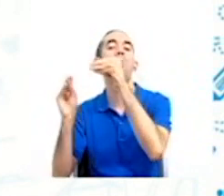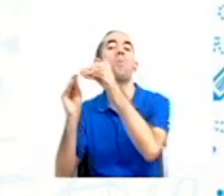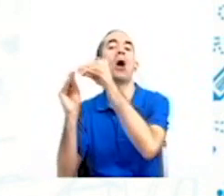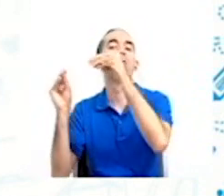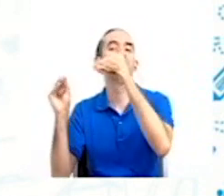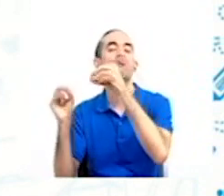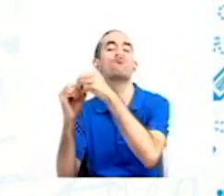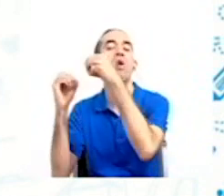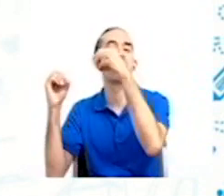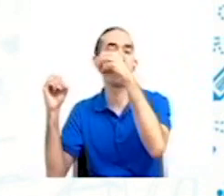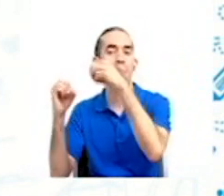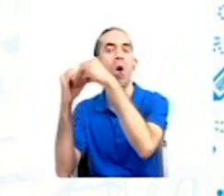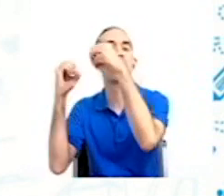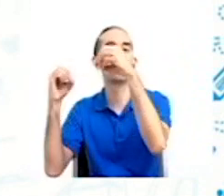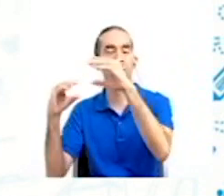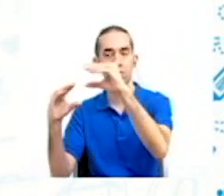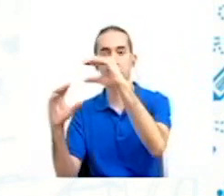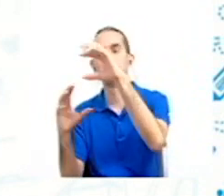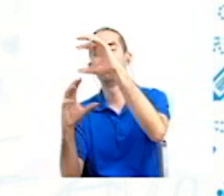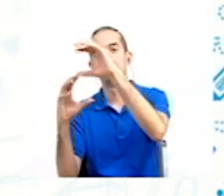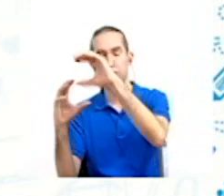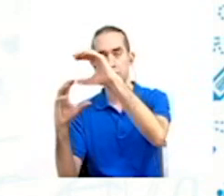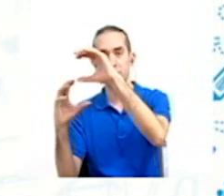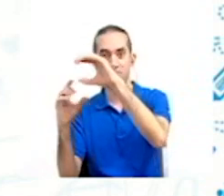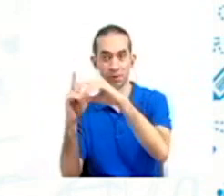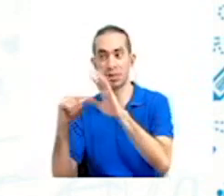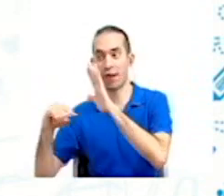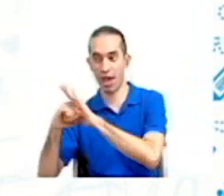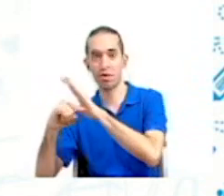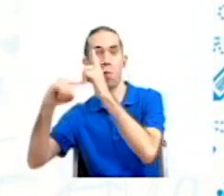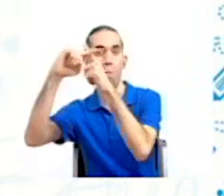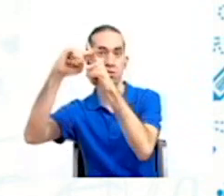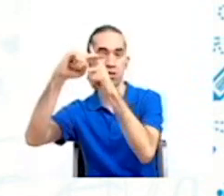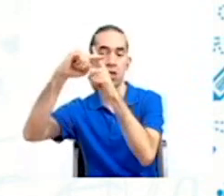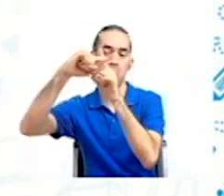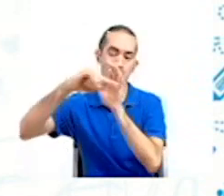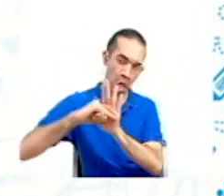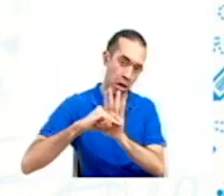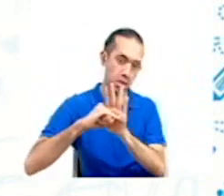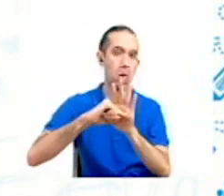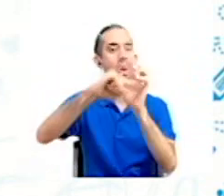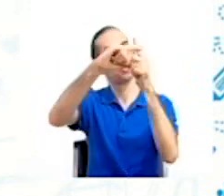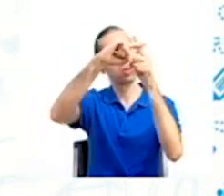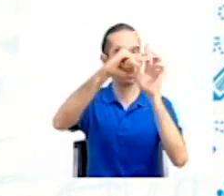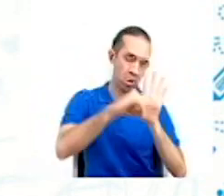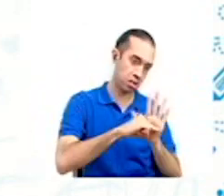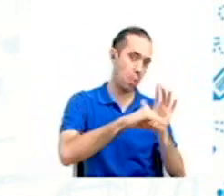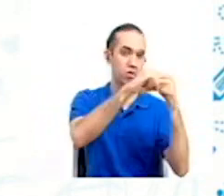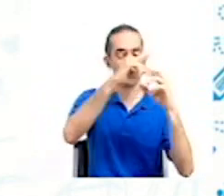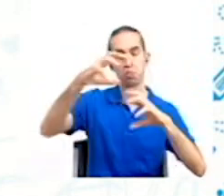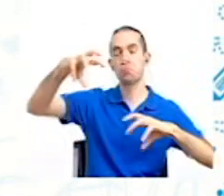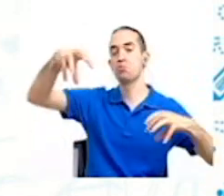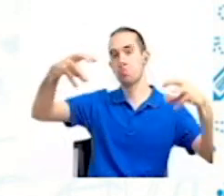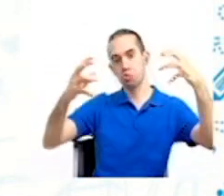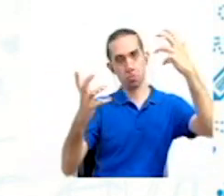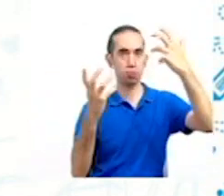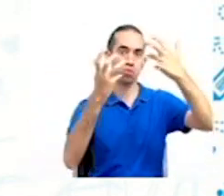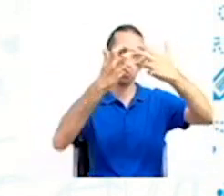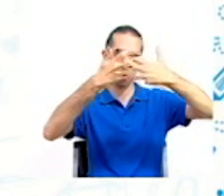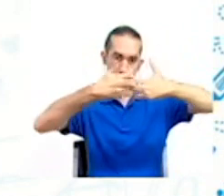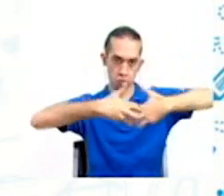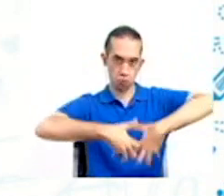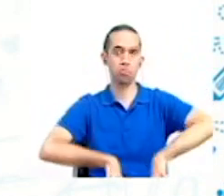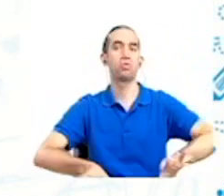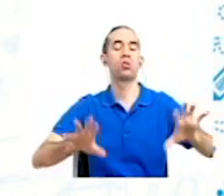unir a la parte positiva de otro cloro y entonces eso va a generar que el cloruro de sodio, que en este caso es la sal de cocina, se